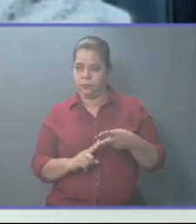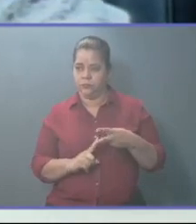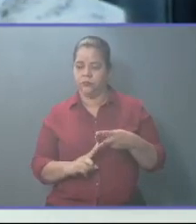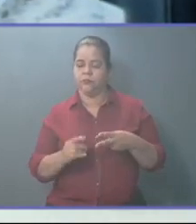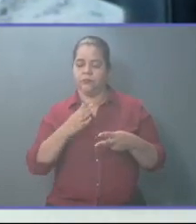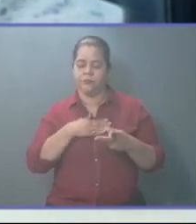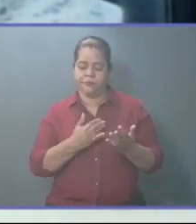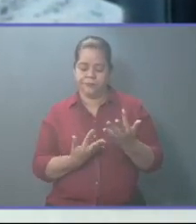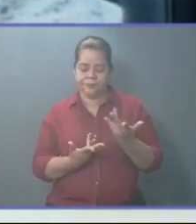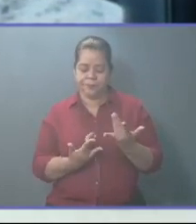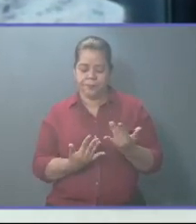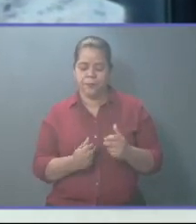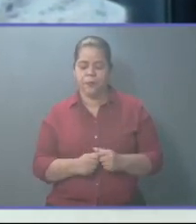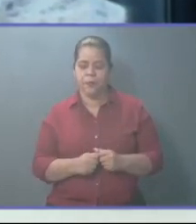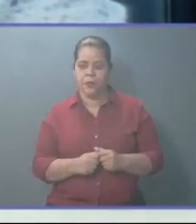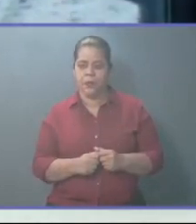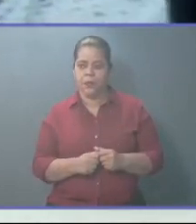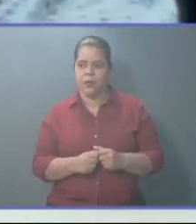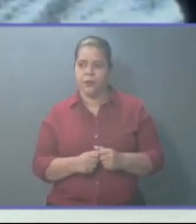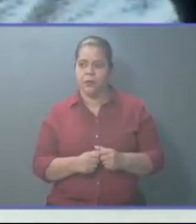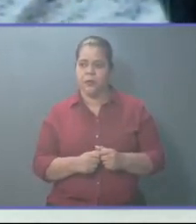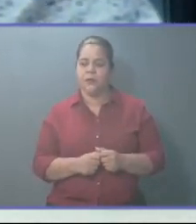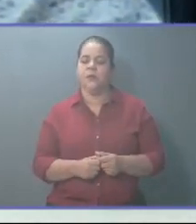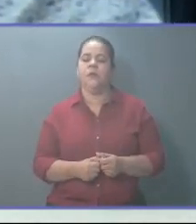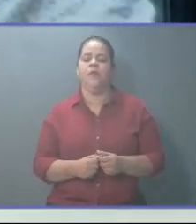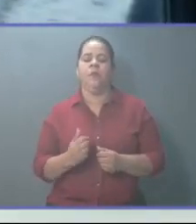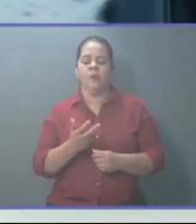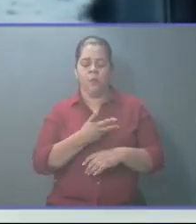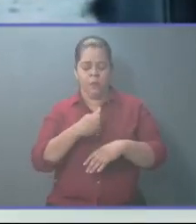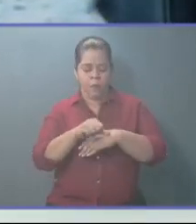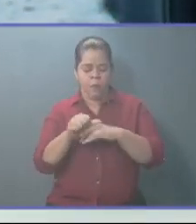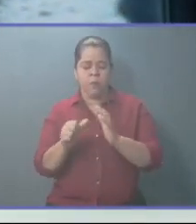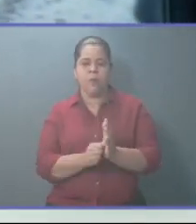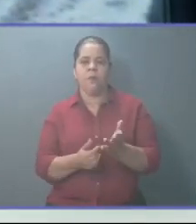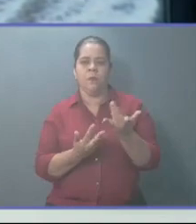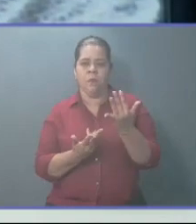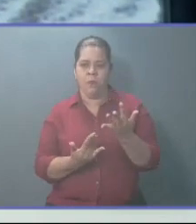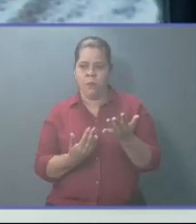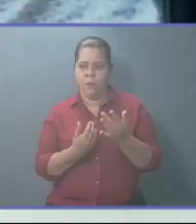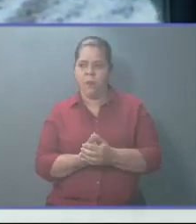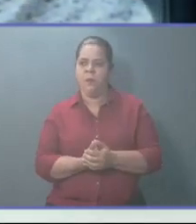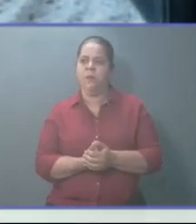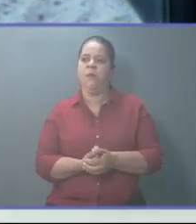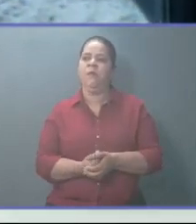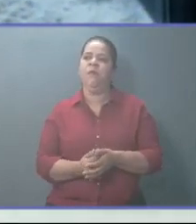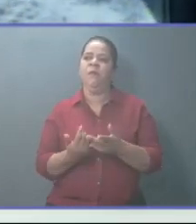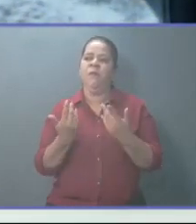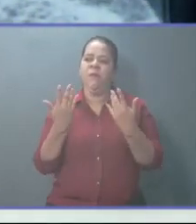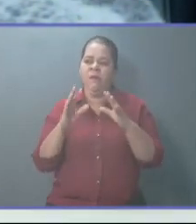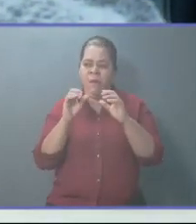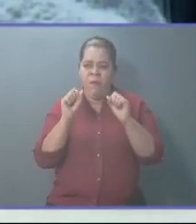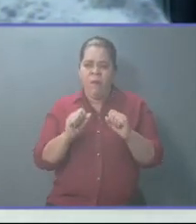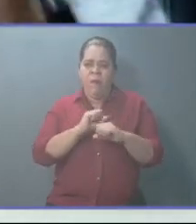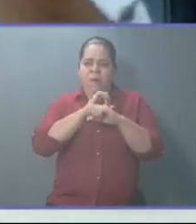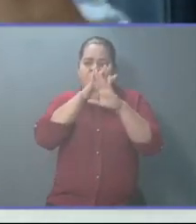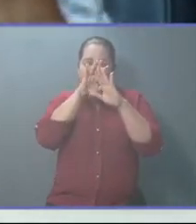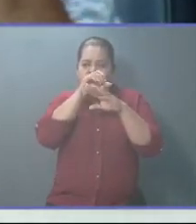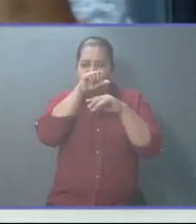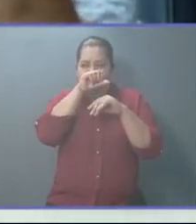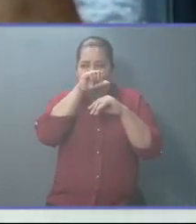de verdad, y esperamos como Asamblea Legislativa, esperamos también, por supuesto,